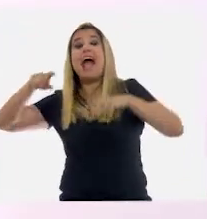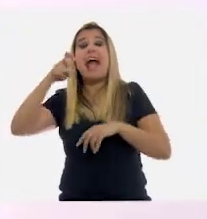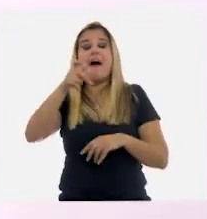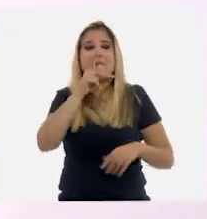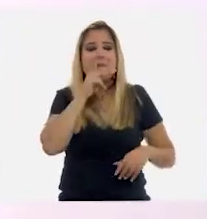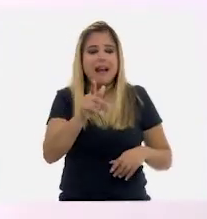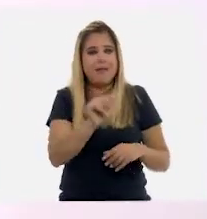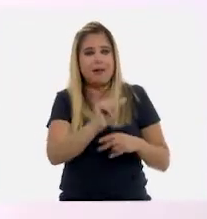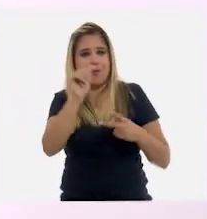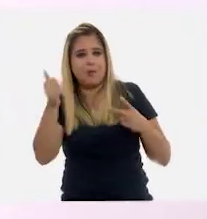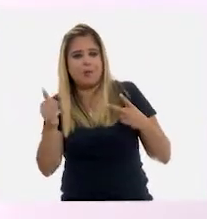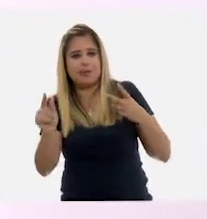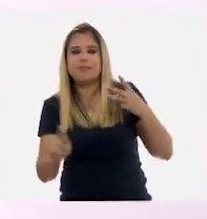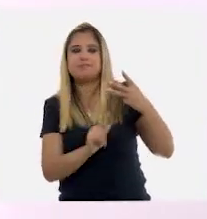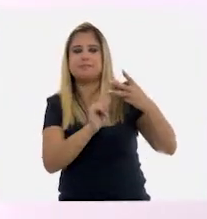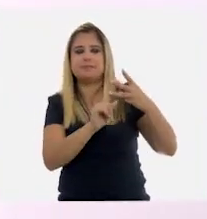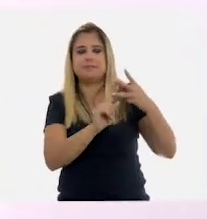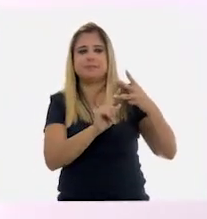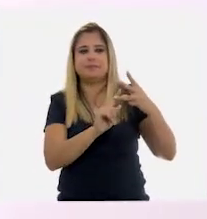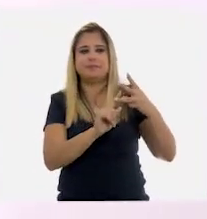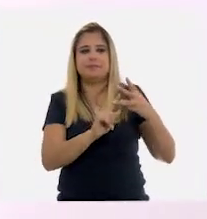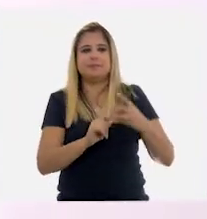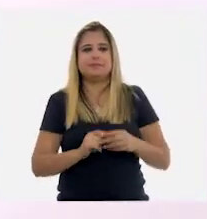palabra que